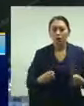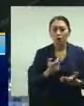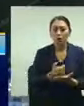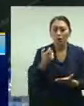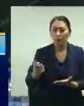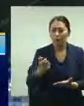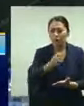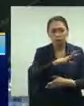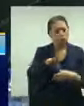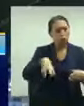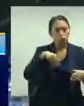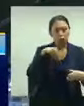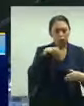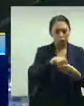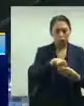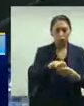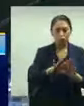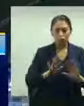Salud.